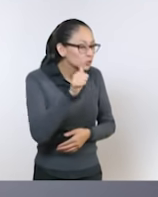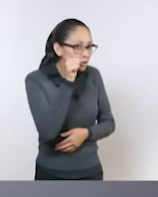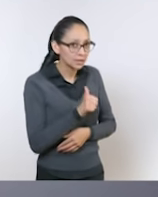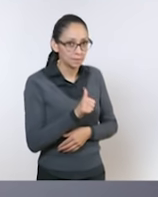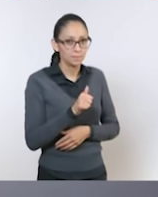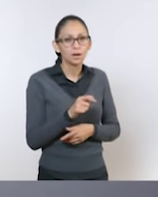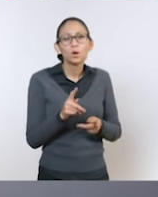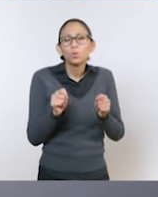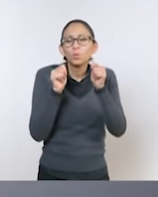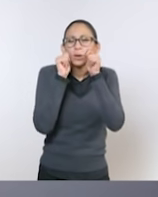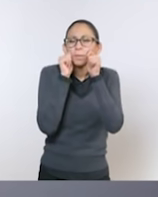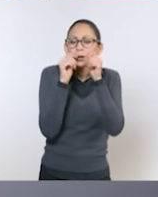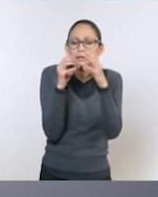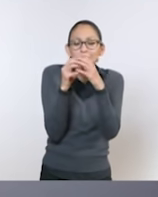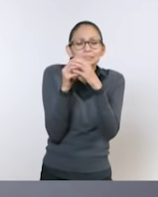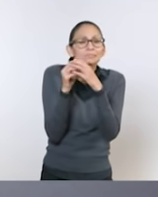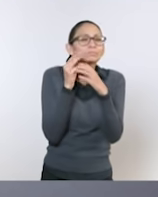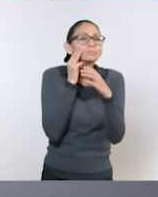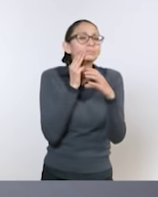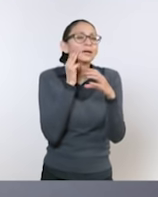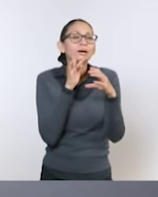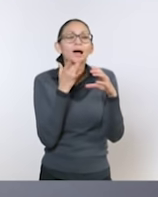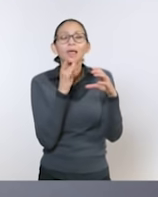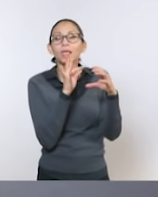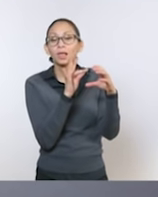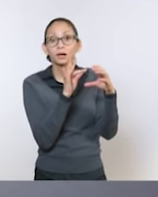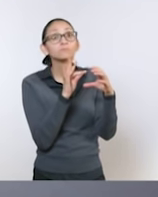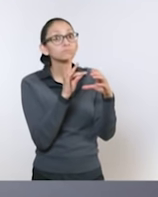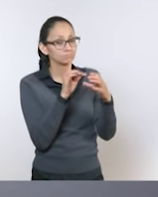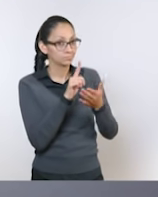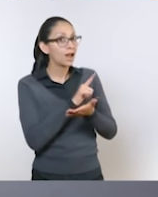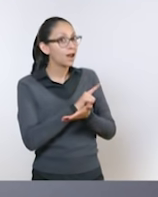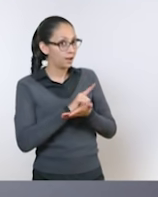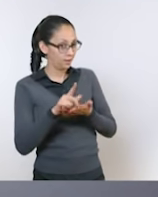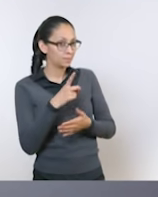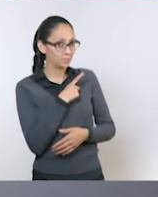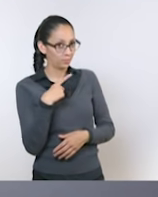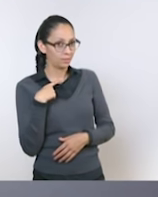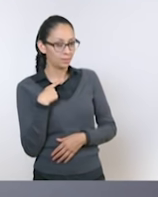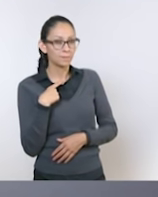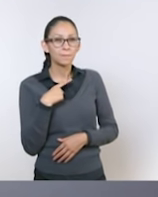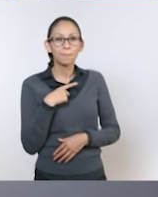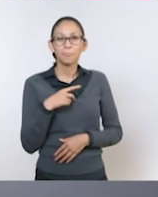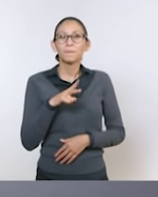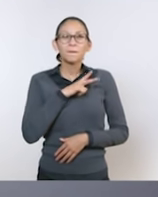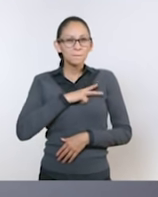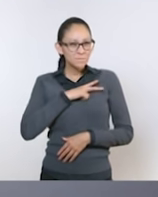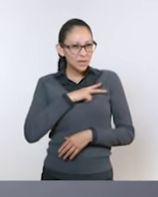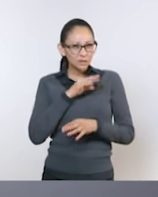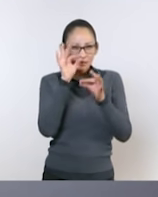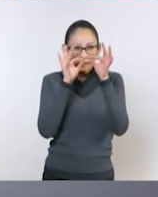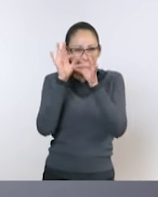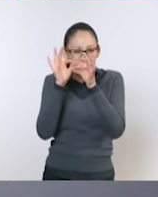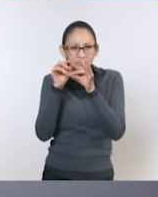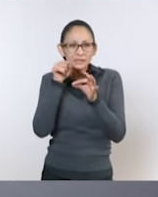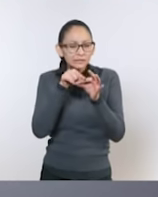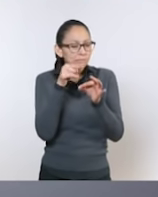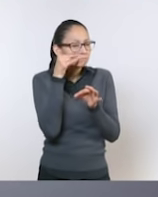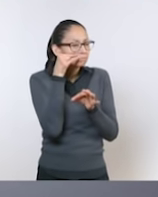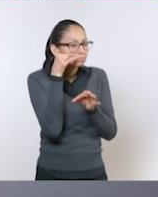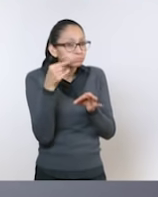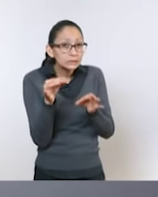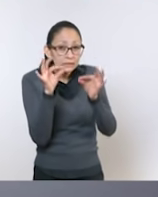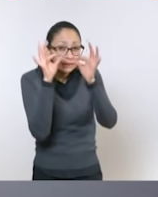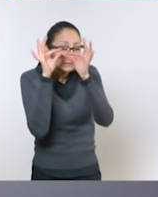de comerlos. Incluso una pequeña manzana que puede parecer tan inofensiva. Así es, los virus y las bacterias